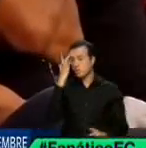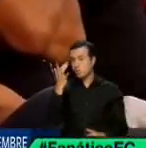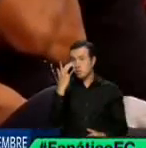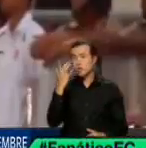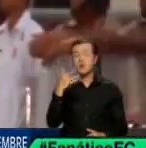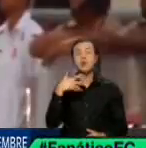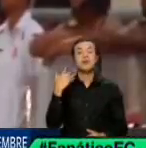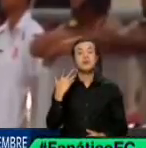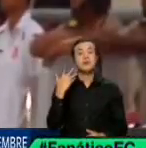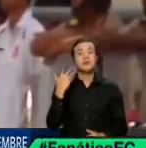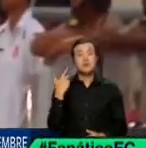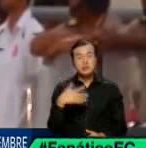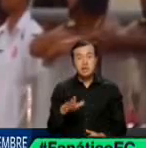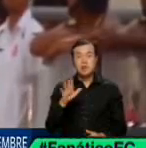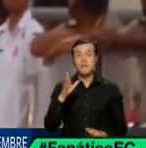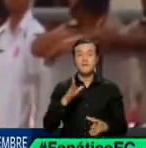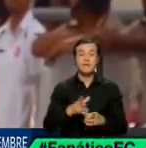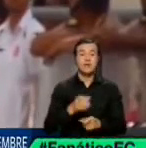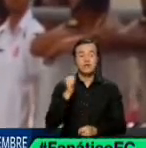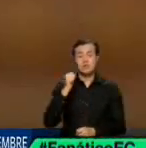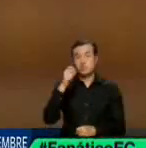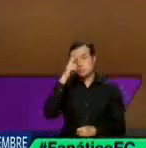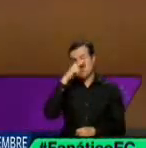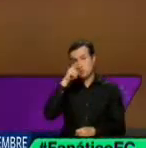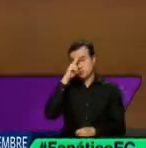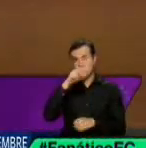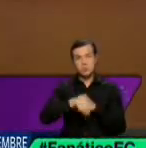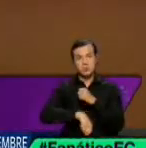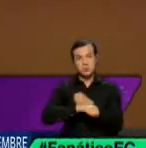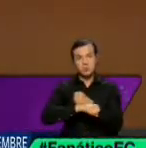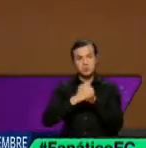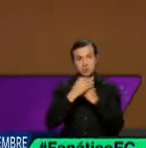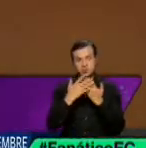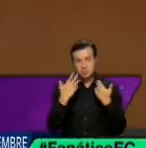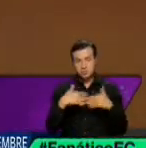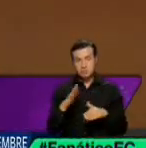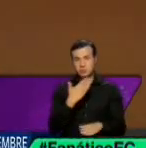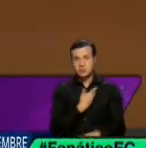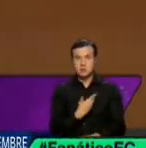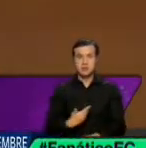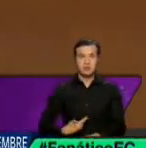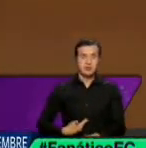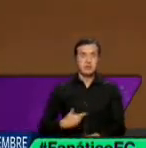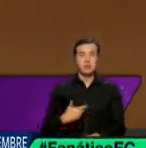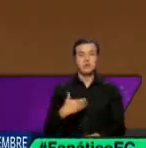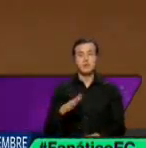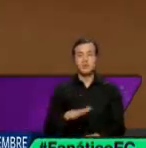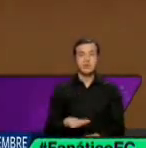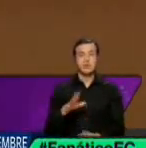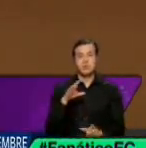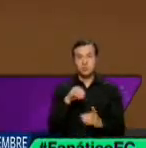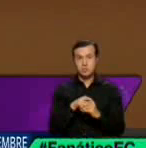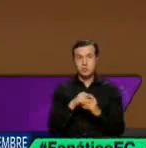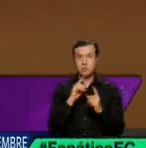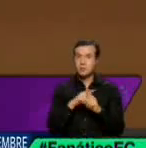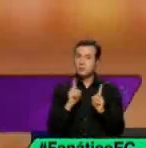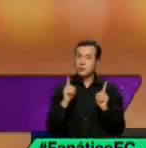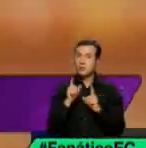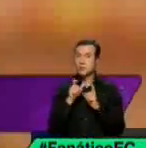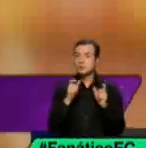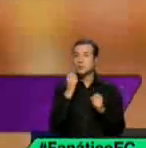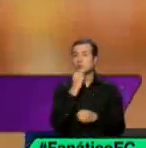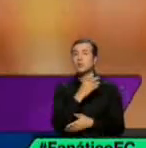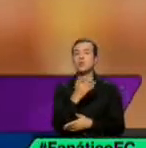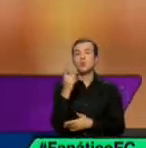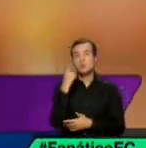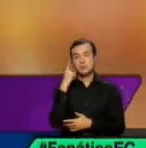el acercamiento por parte de la Federación Mexicana de Fútbol, es lo que ha manifestado el presidente del conjunto felino. Sin embargo, él mismo ha dicho que se